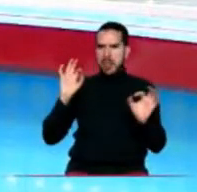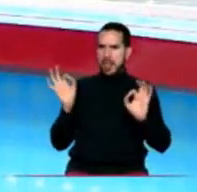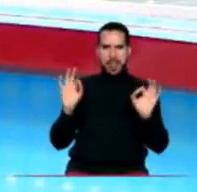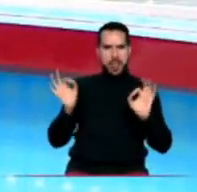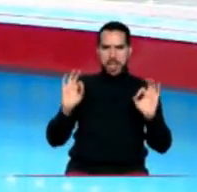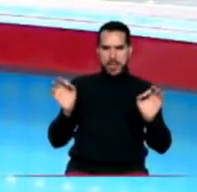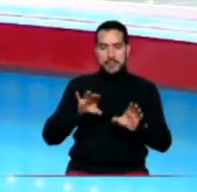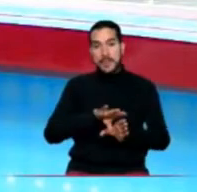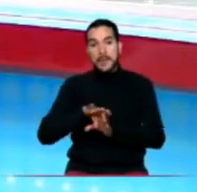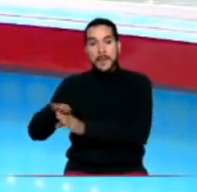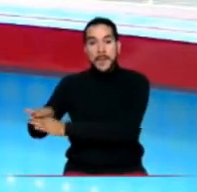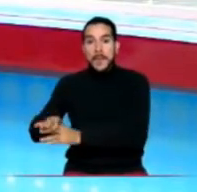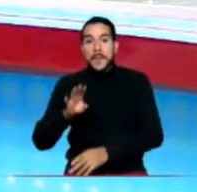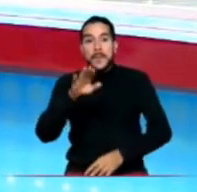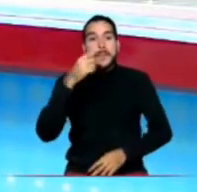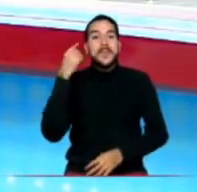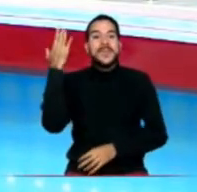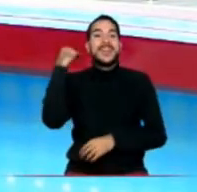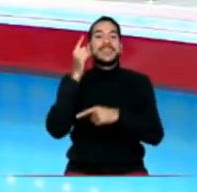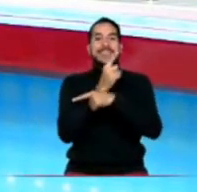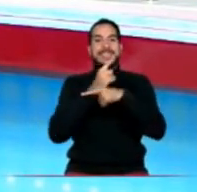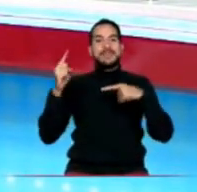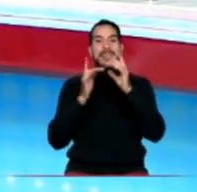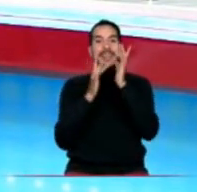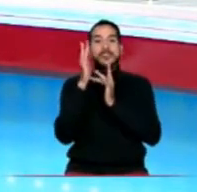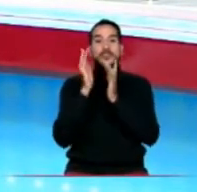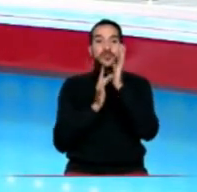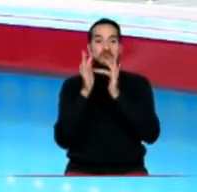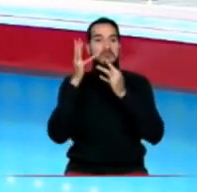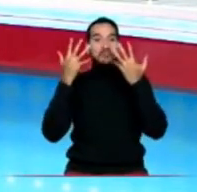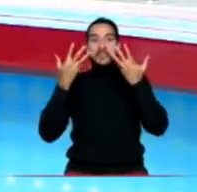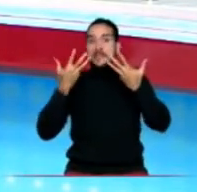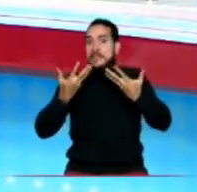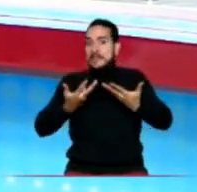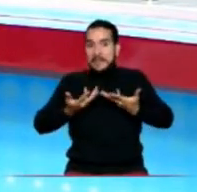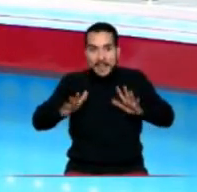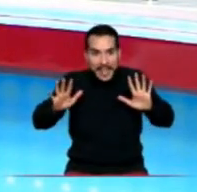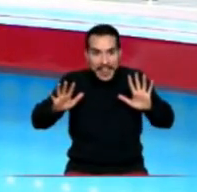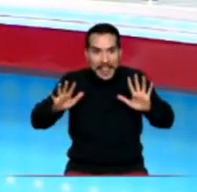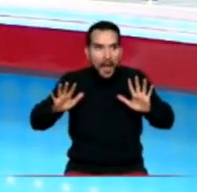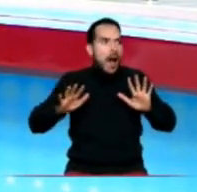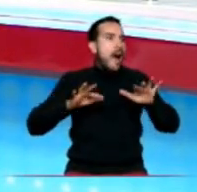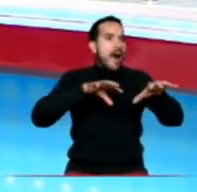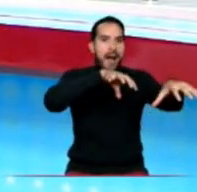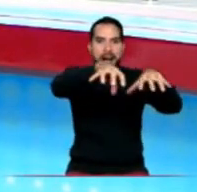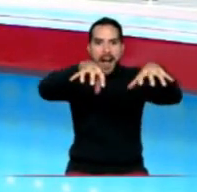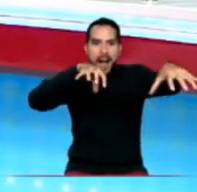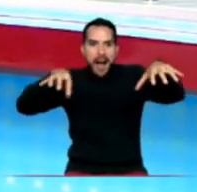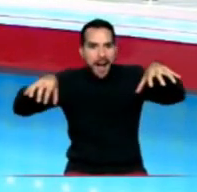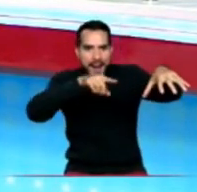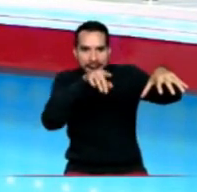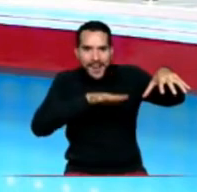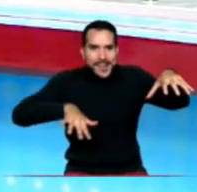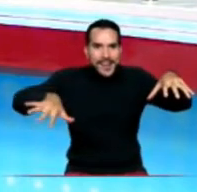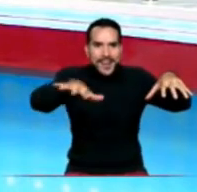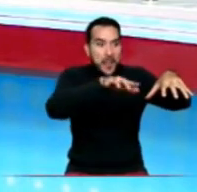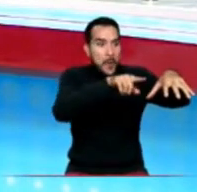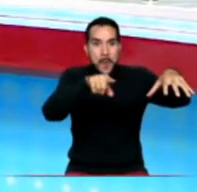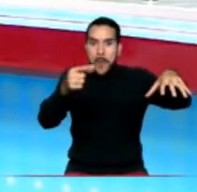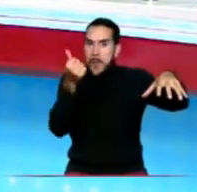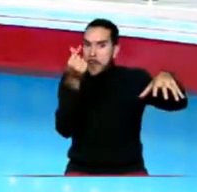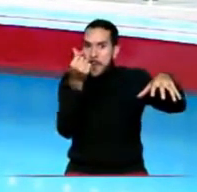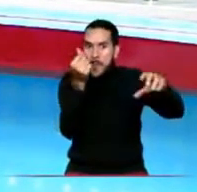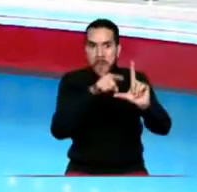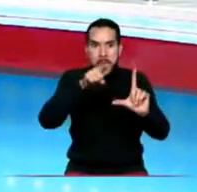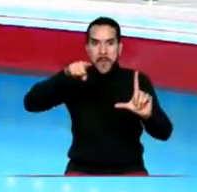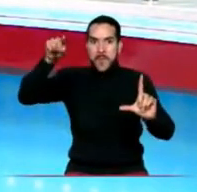El cierre de la Semana Santa, Gigi, dejó para varios sectores de la ciudad cifras alentadoras. Los esfuerzos del gobierno departamental y